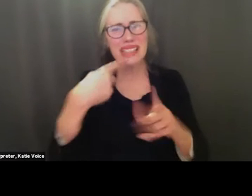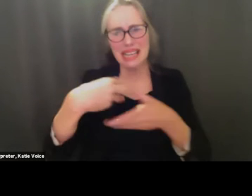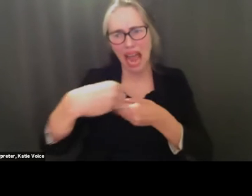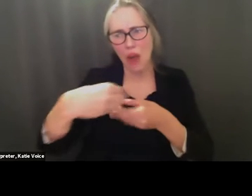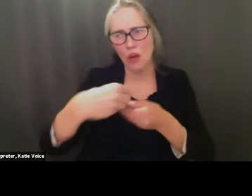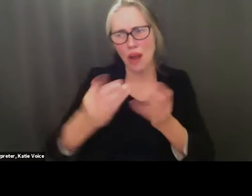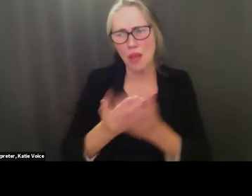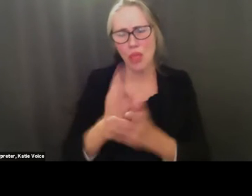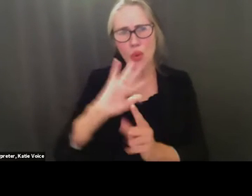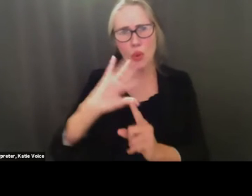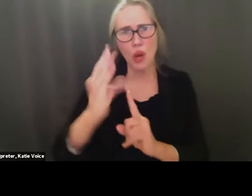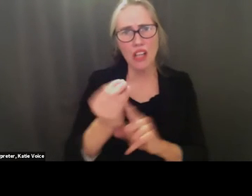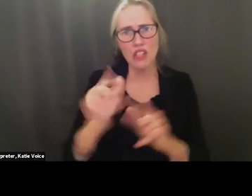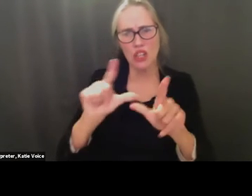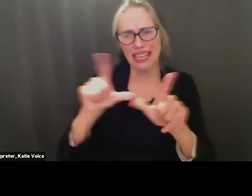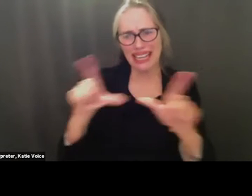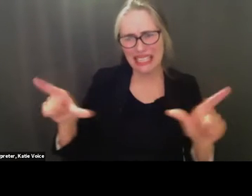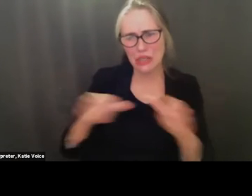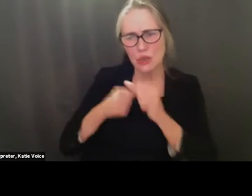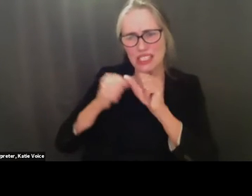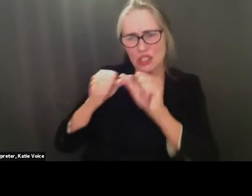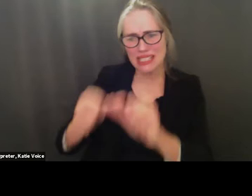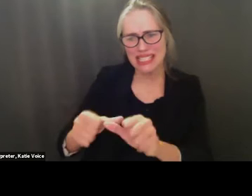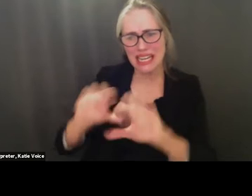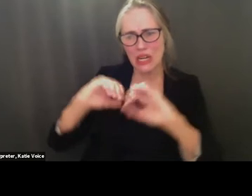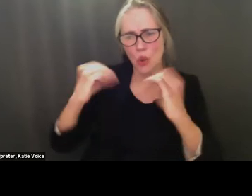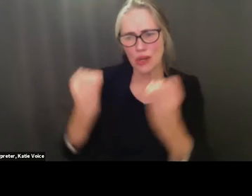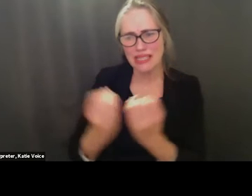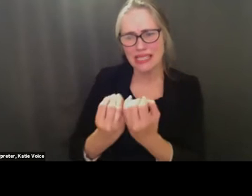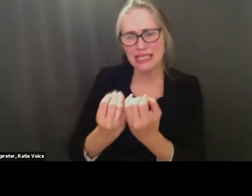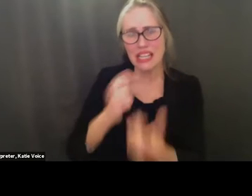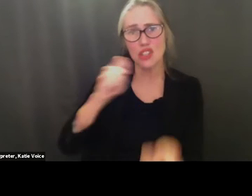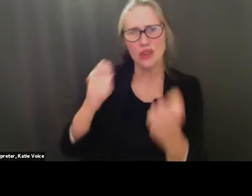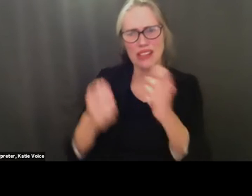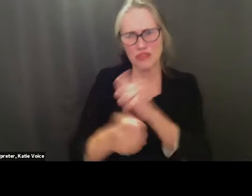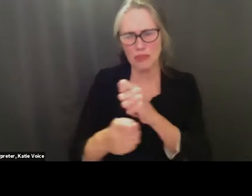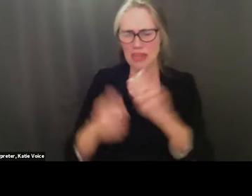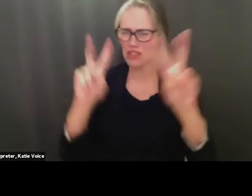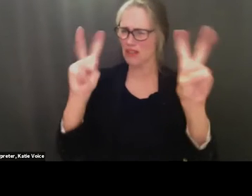tener resultados y